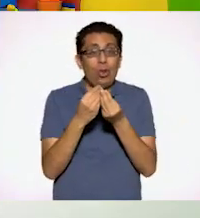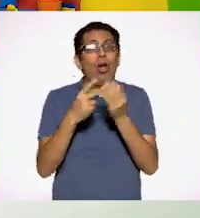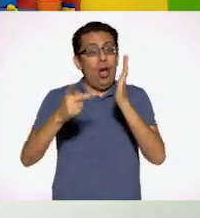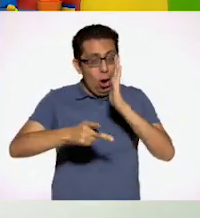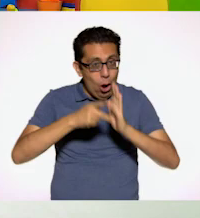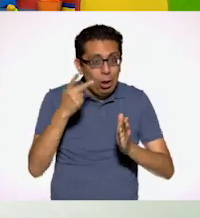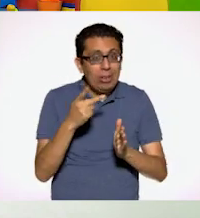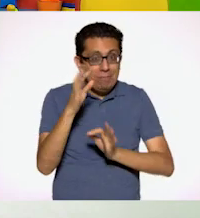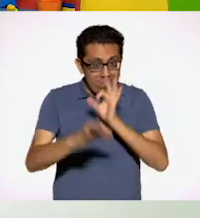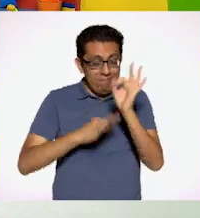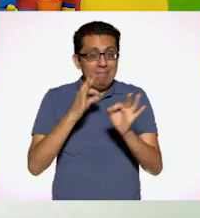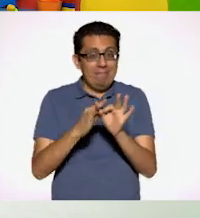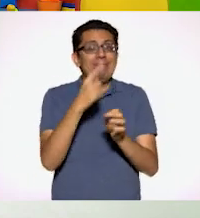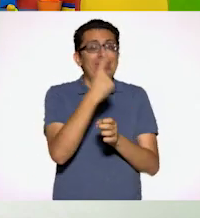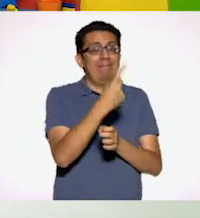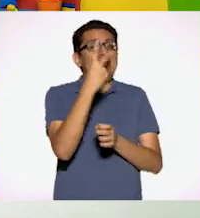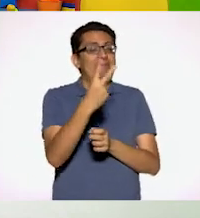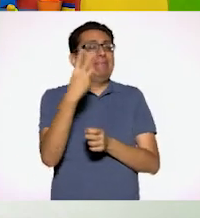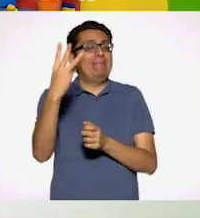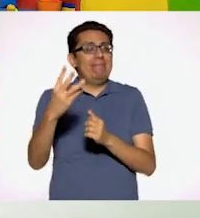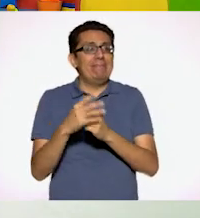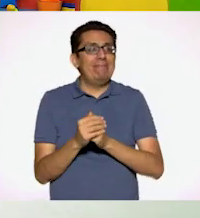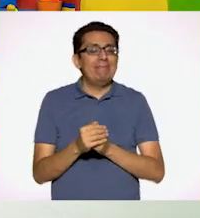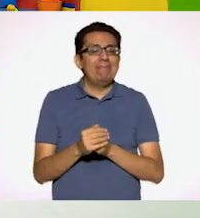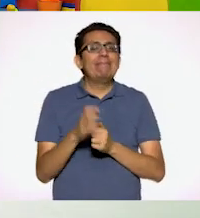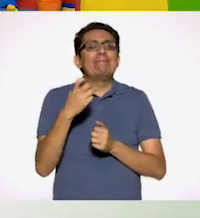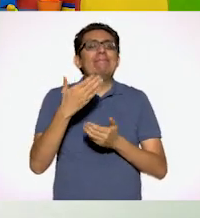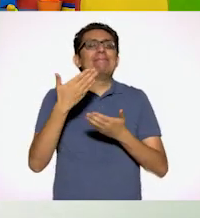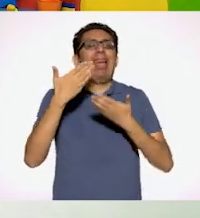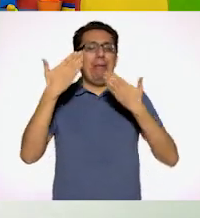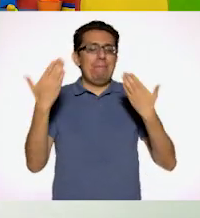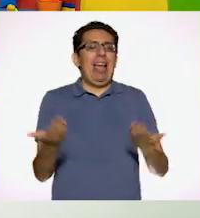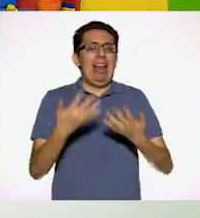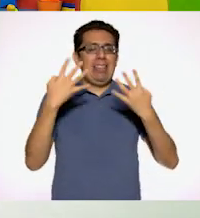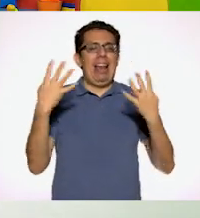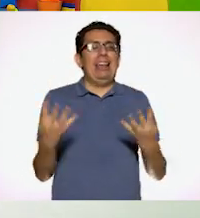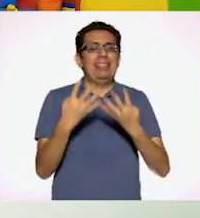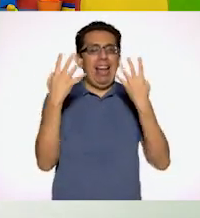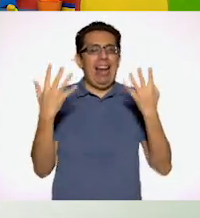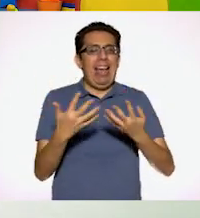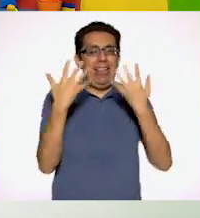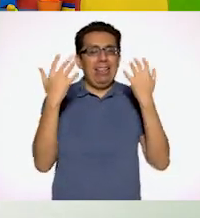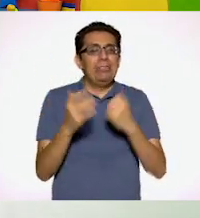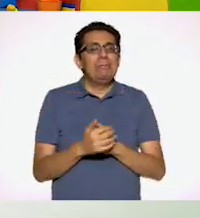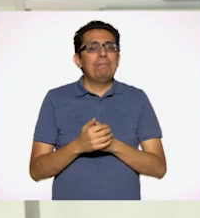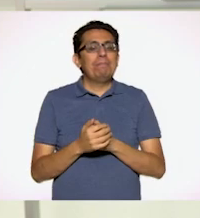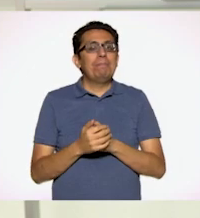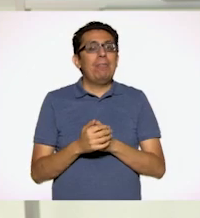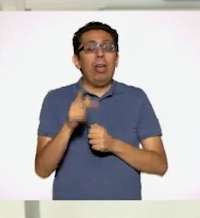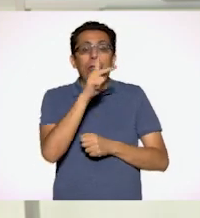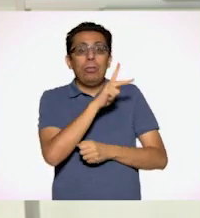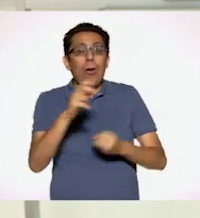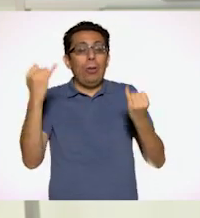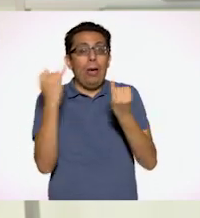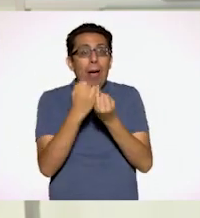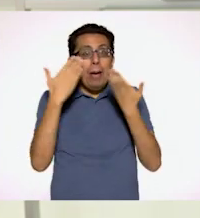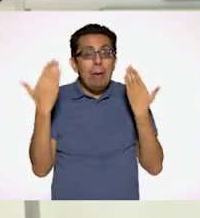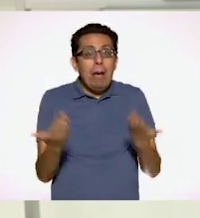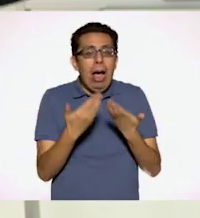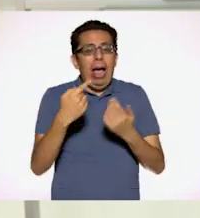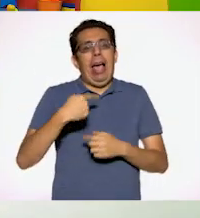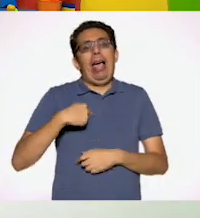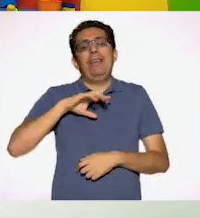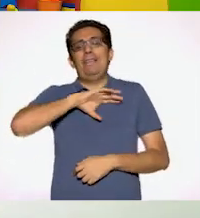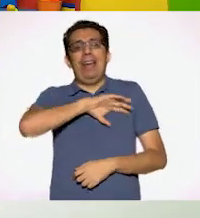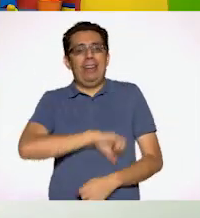¡Venga! ¡Una, dos, tres! ¡Este es el baile de la ensalada! ¡Que está de moda y a mí me